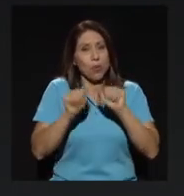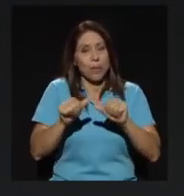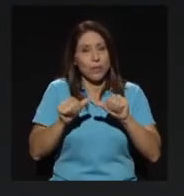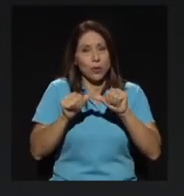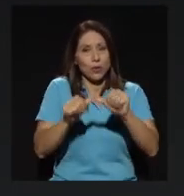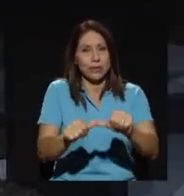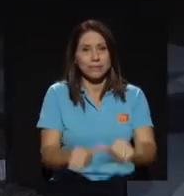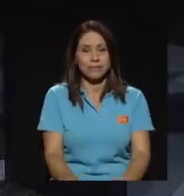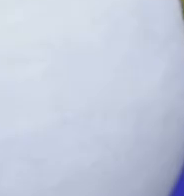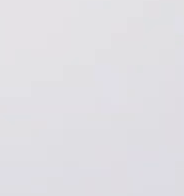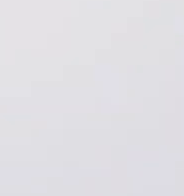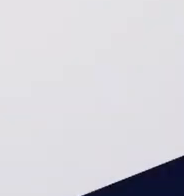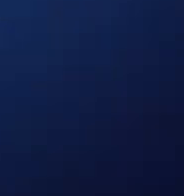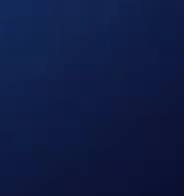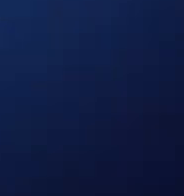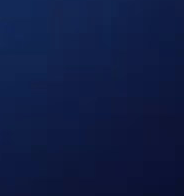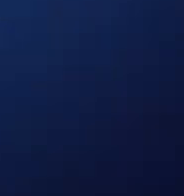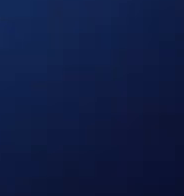correcto